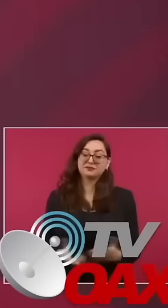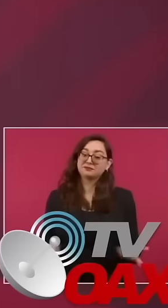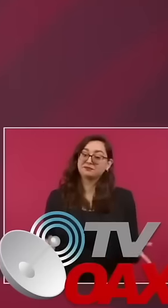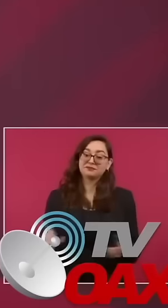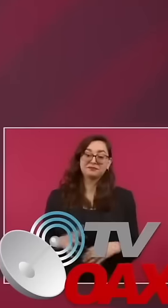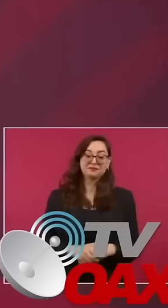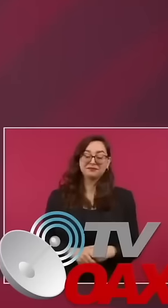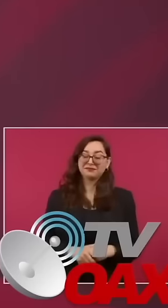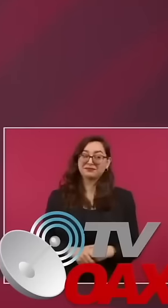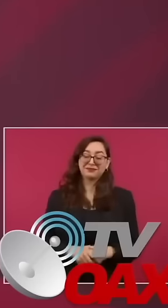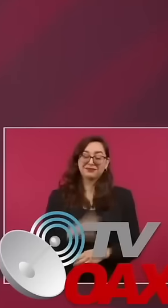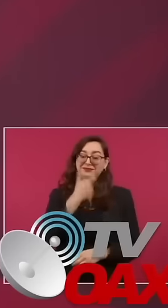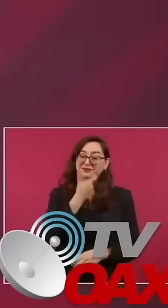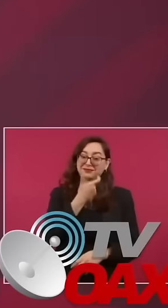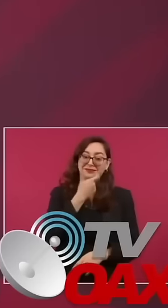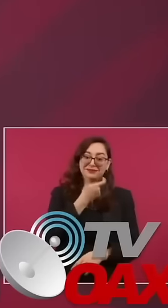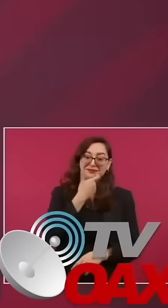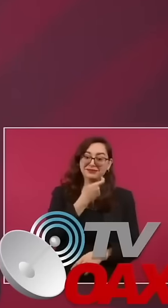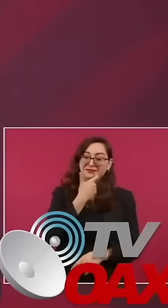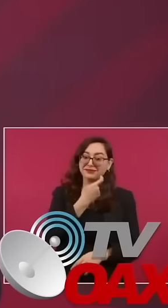de caricatura.